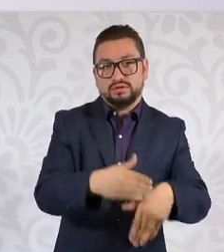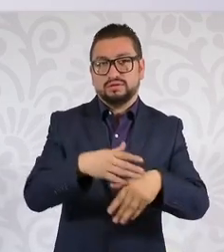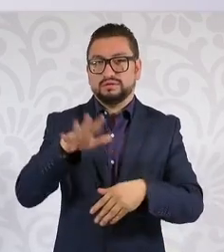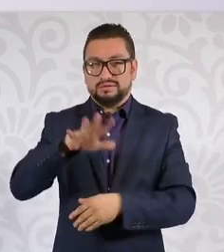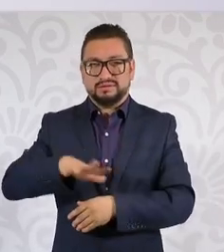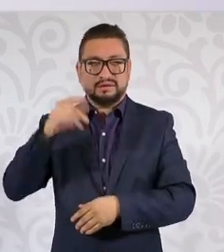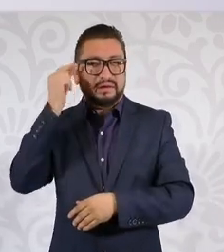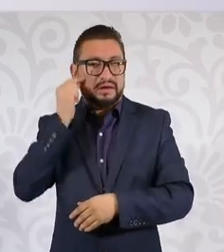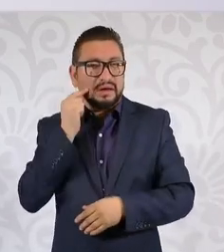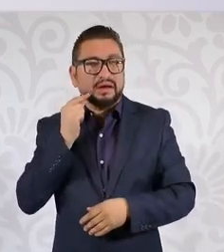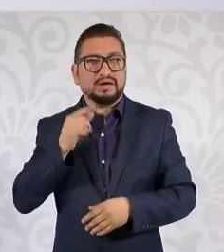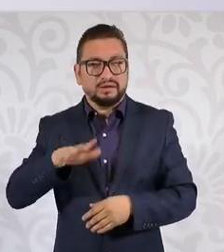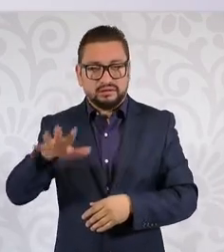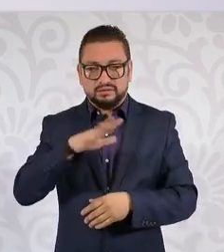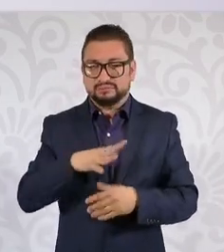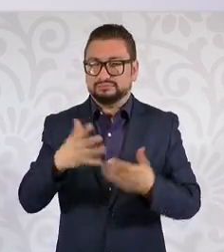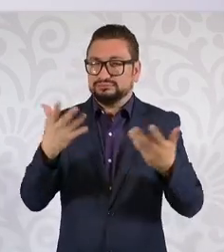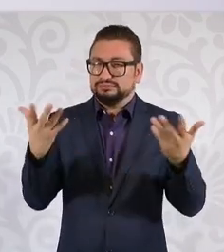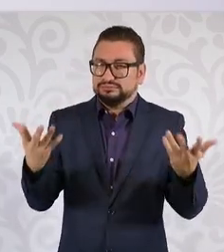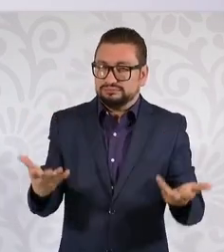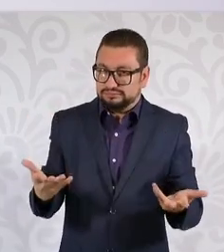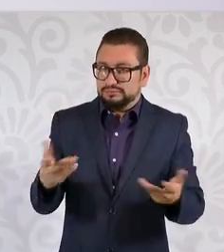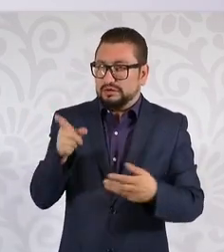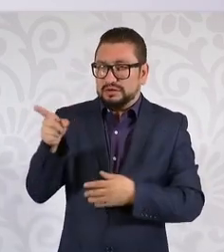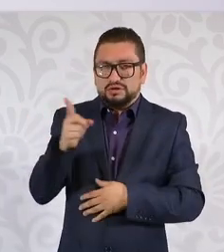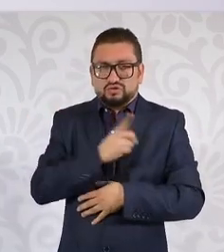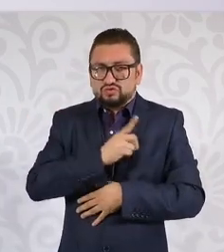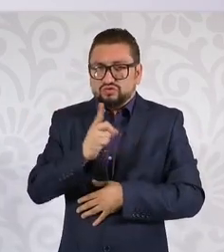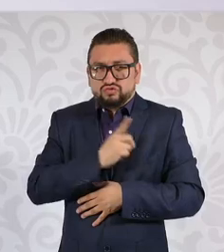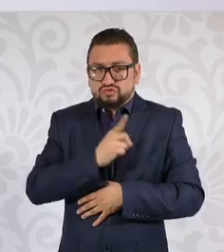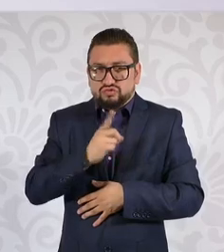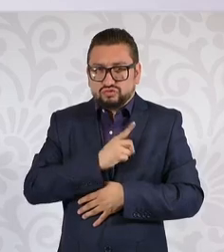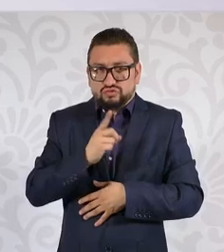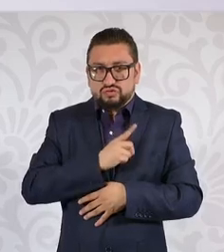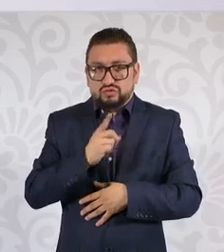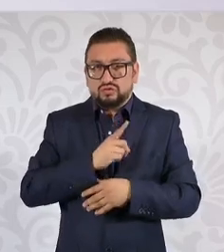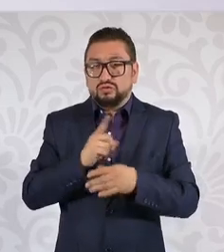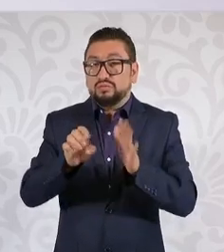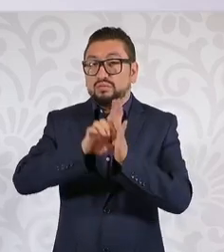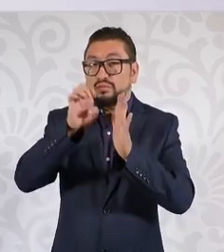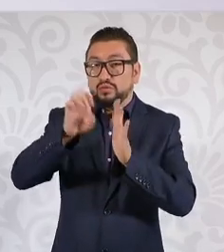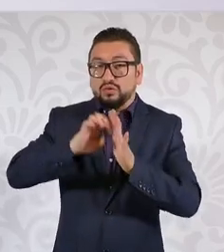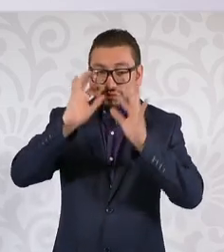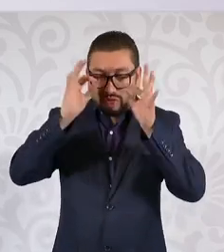Guerrero. Bueno, mínima autocrítica de García Luna.